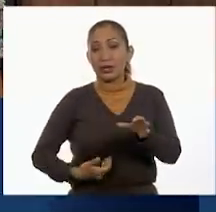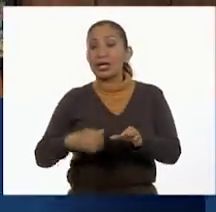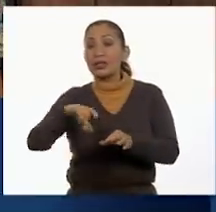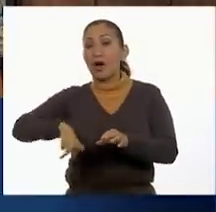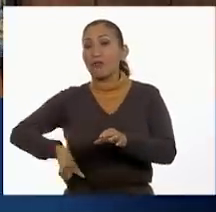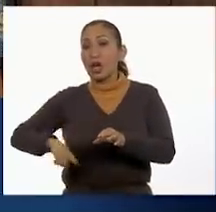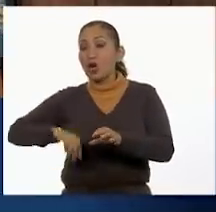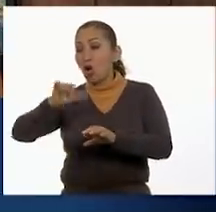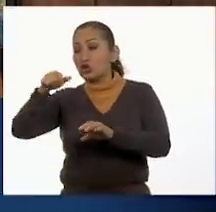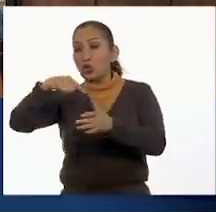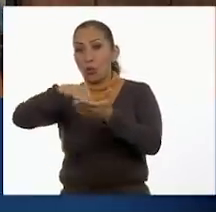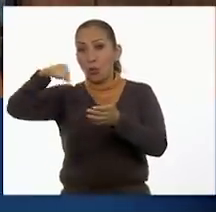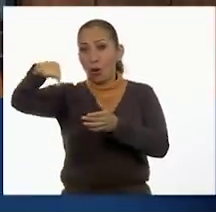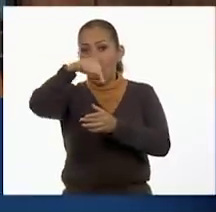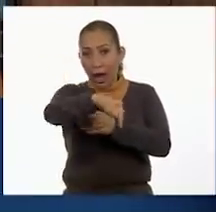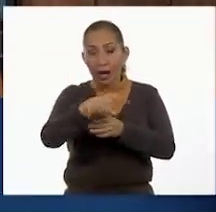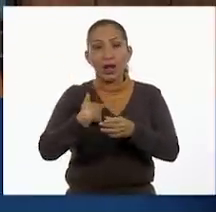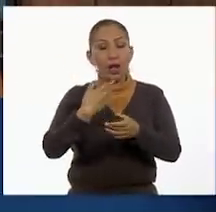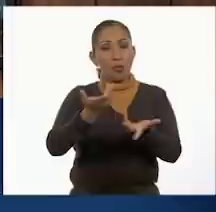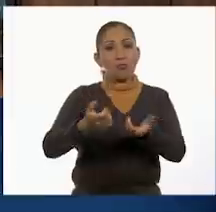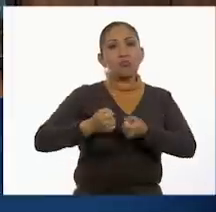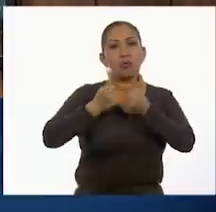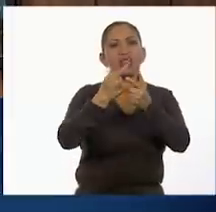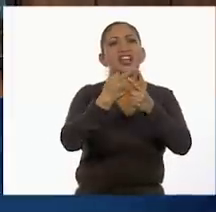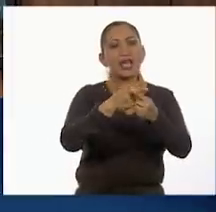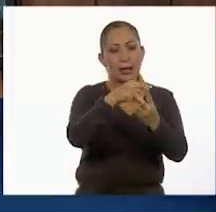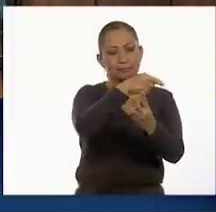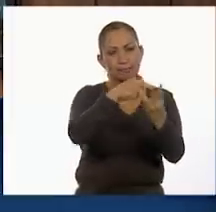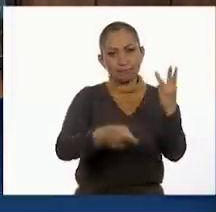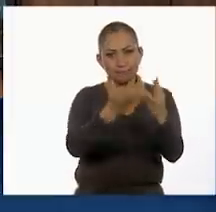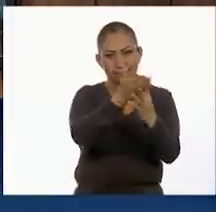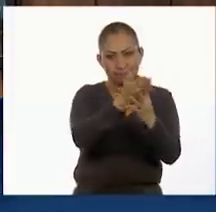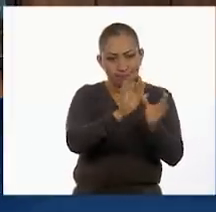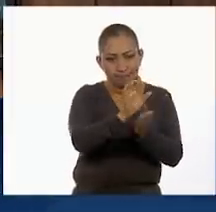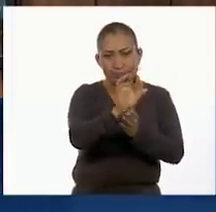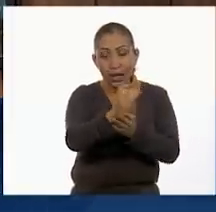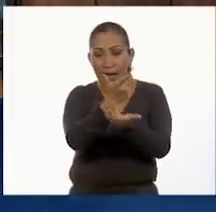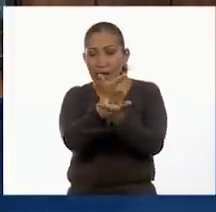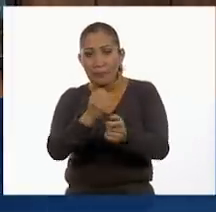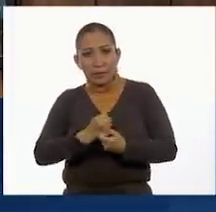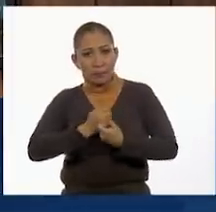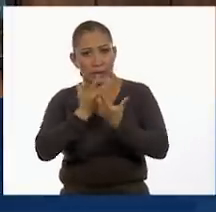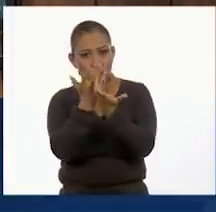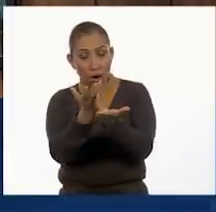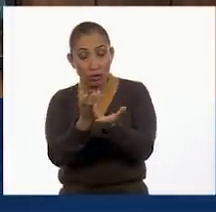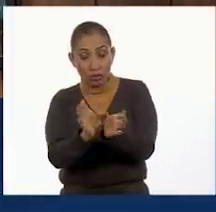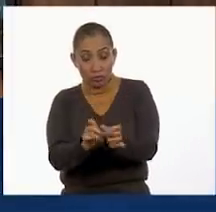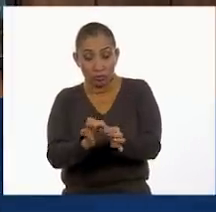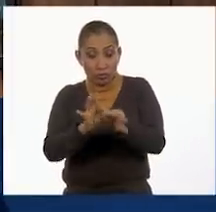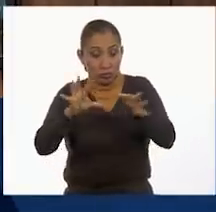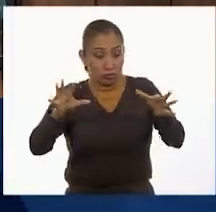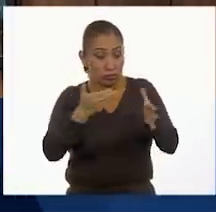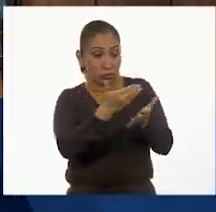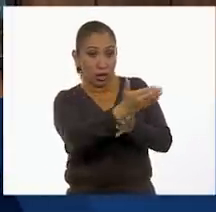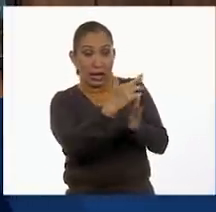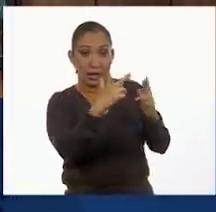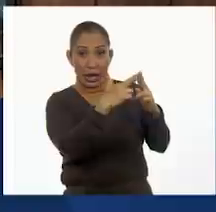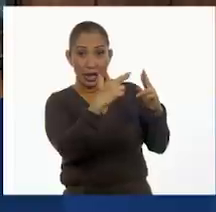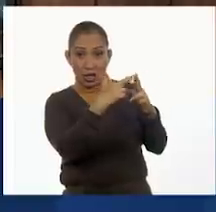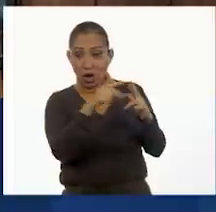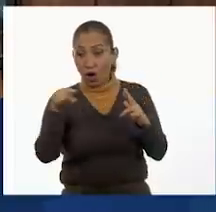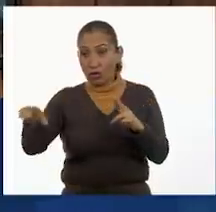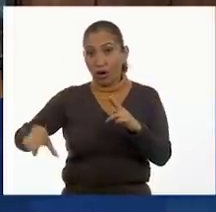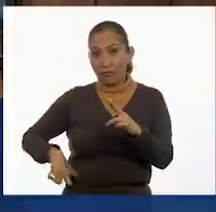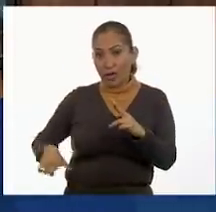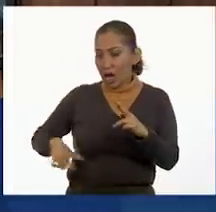gubernamentales, la división de poderes, el respeto por la libertad de expresión, la separación de los asuntos religiosos